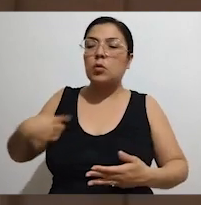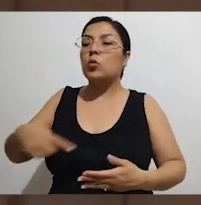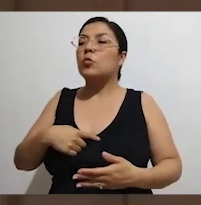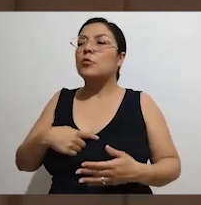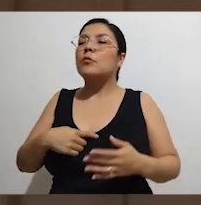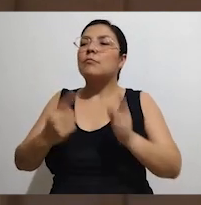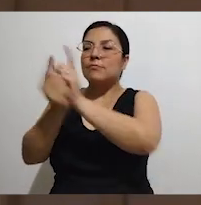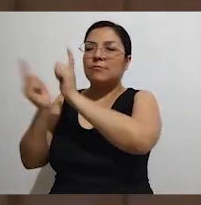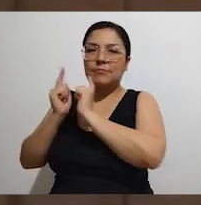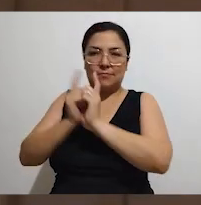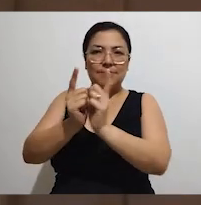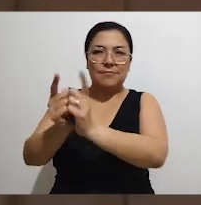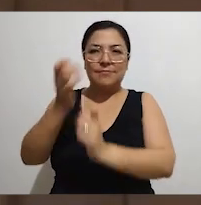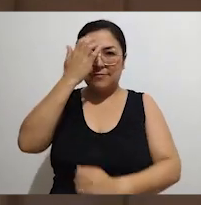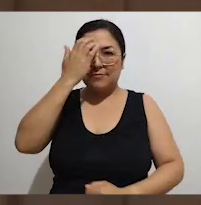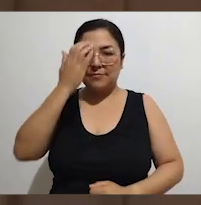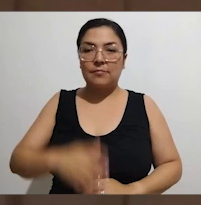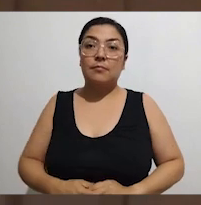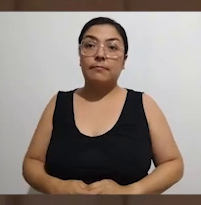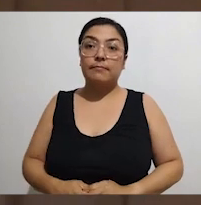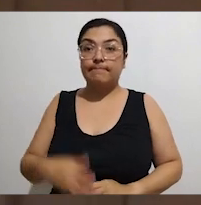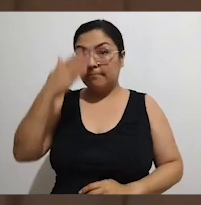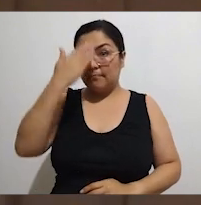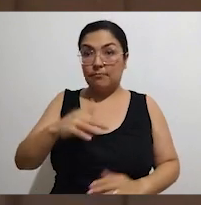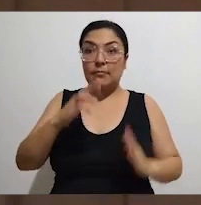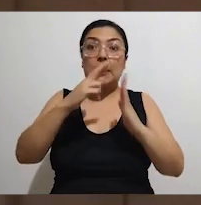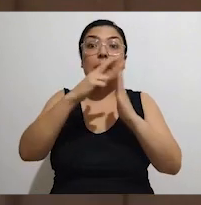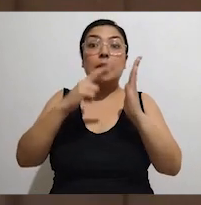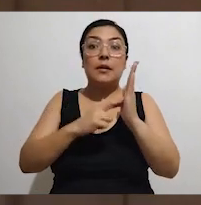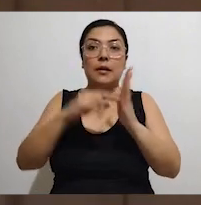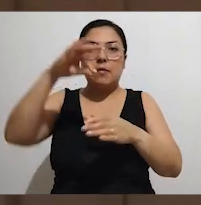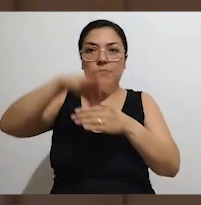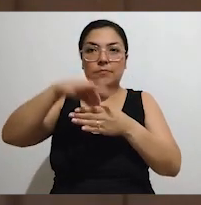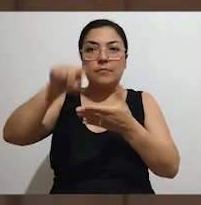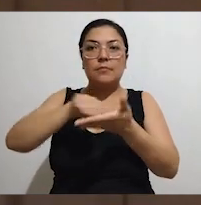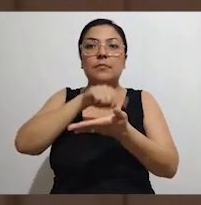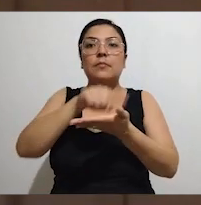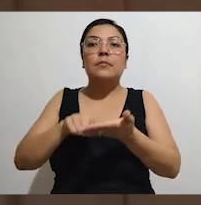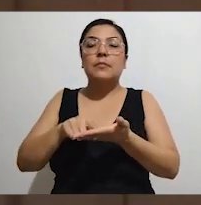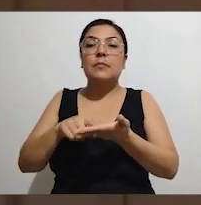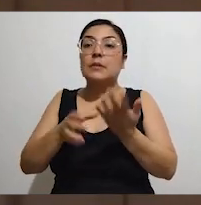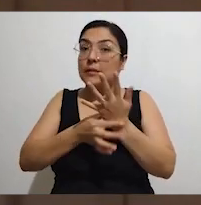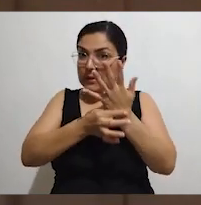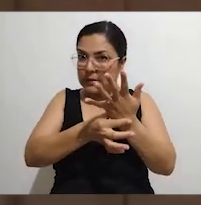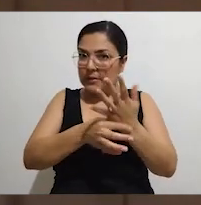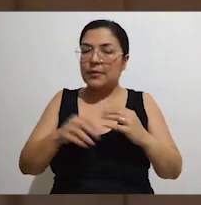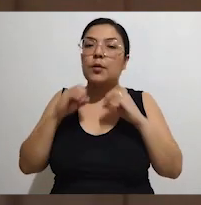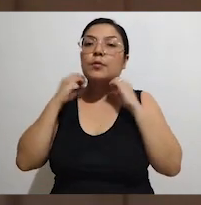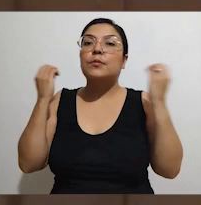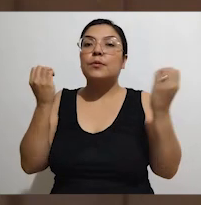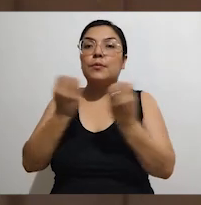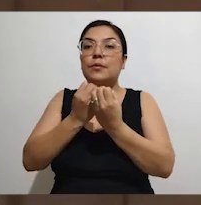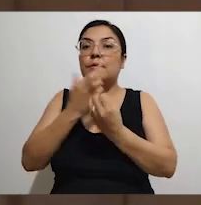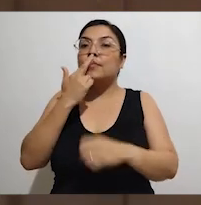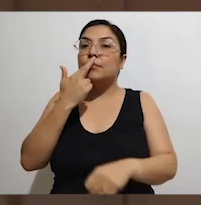monitorear, porque además hay un punto importante. El reglamento de elecciones prevé que los organismos electorales a cargo del